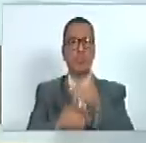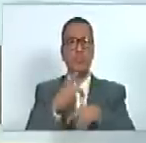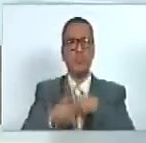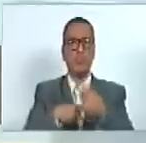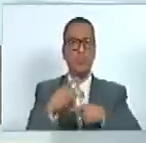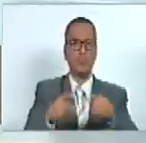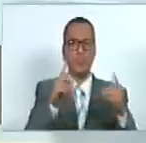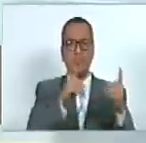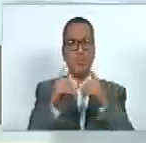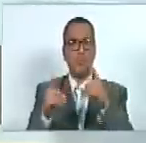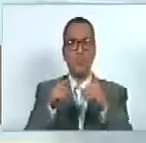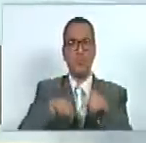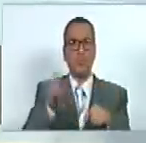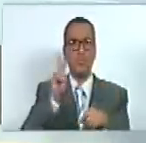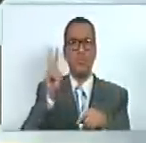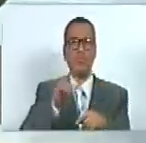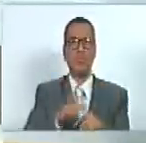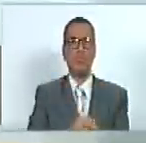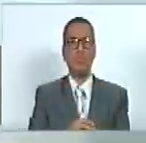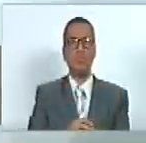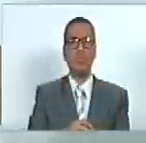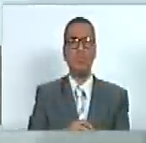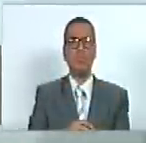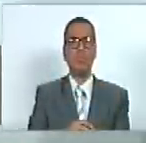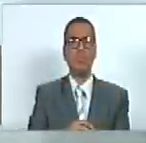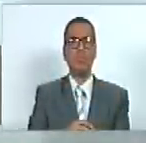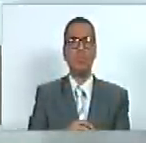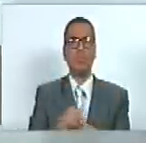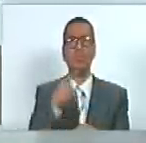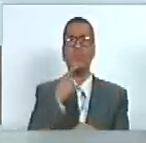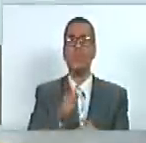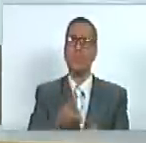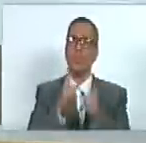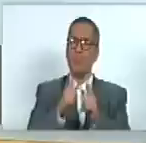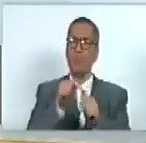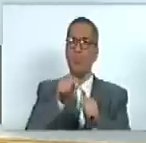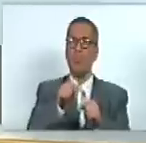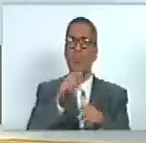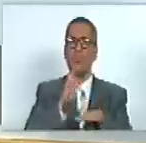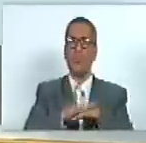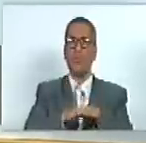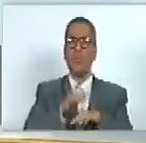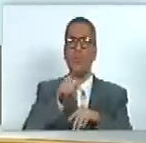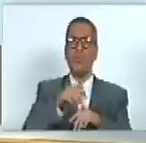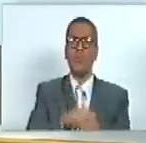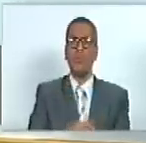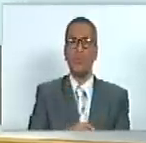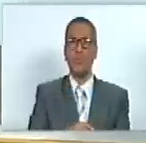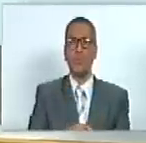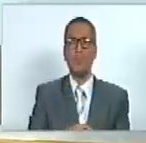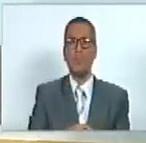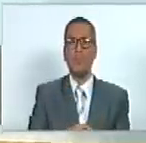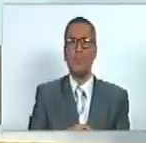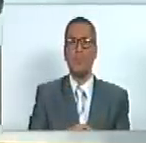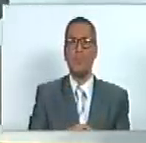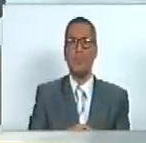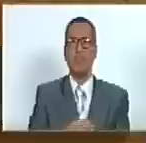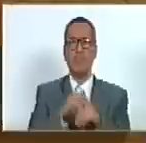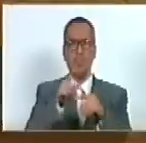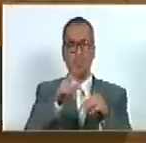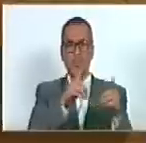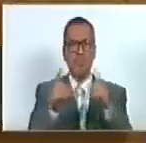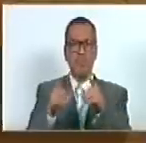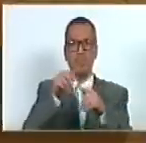de diálogo en Venezuela. Y permítanme una infidencia de lo que ocurrió en las